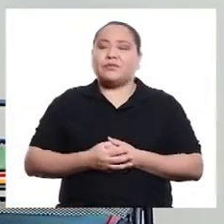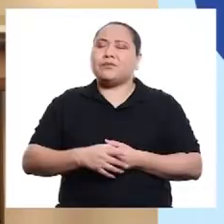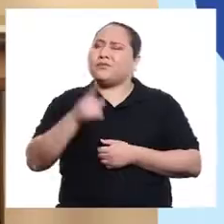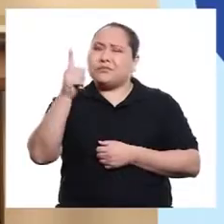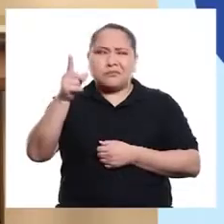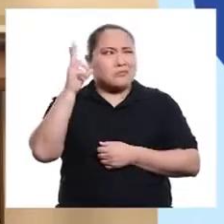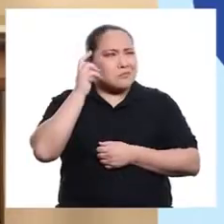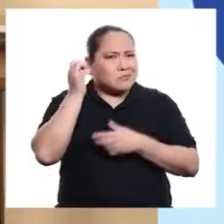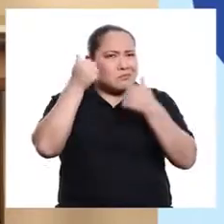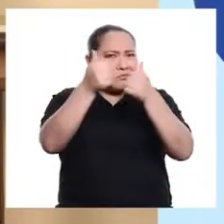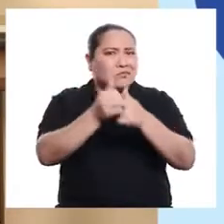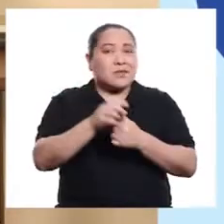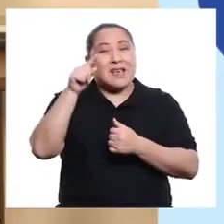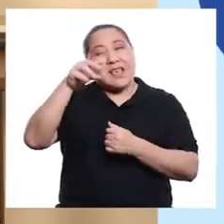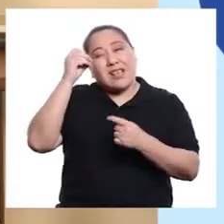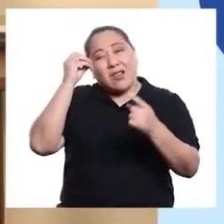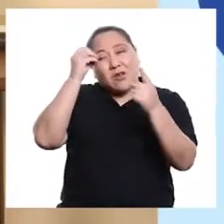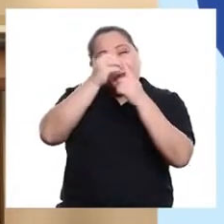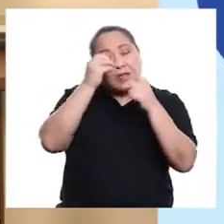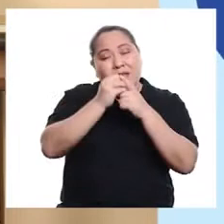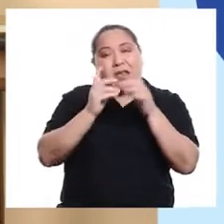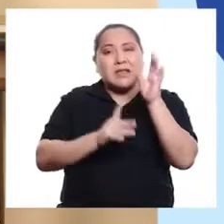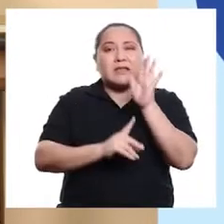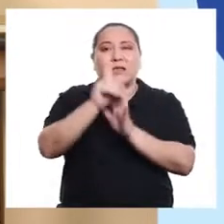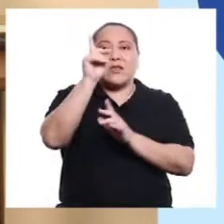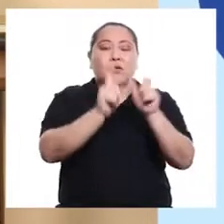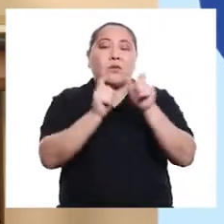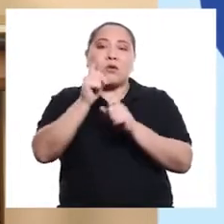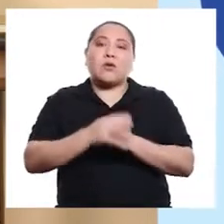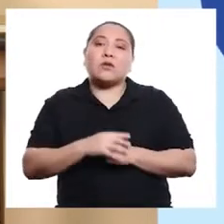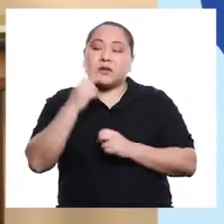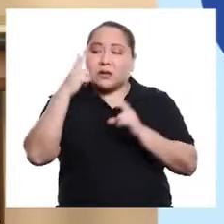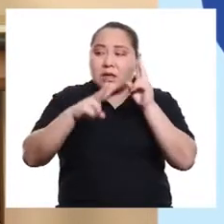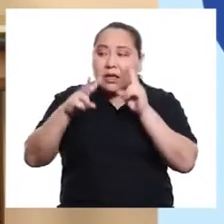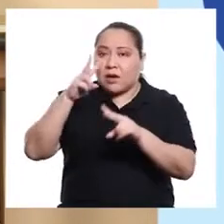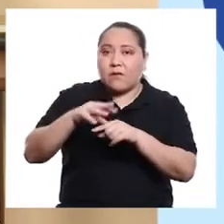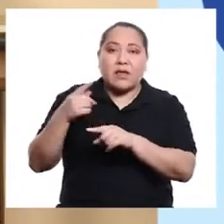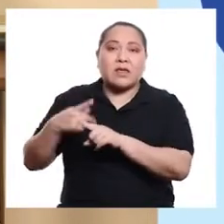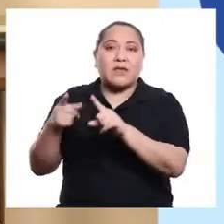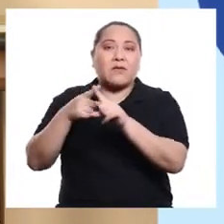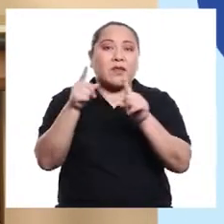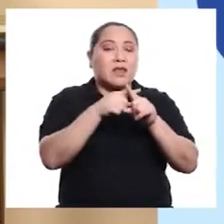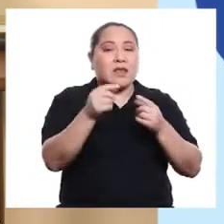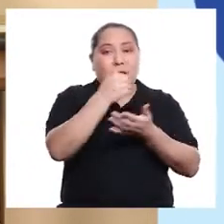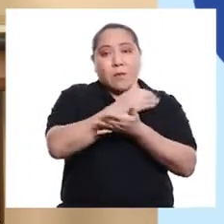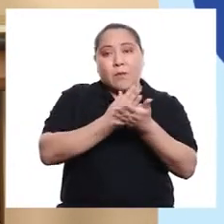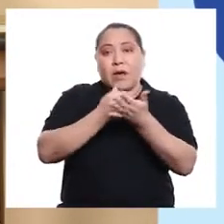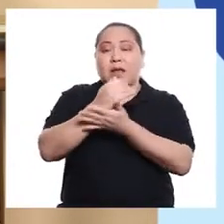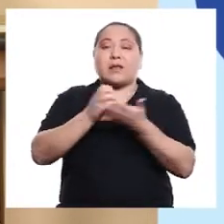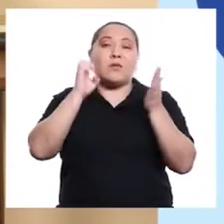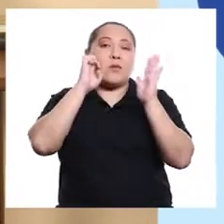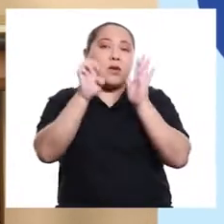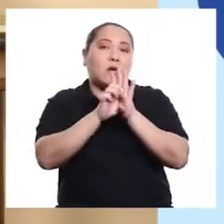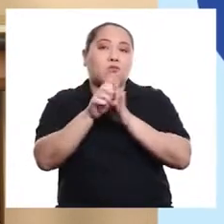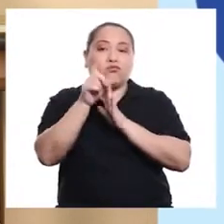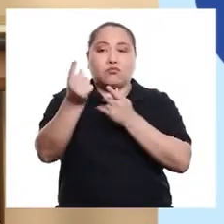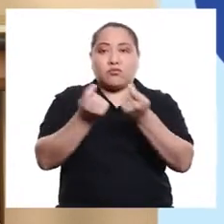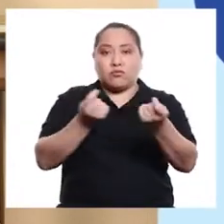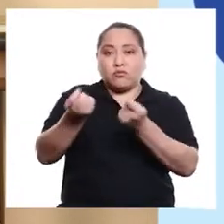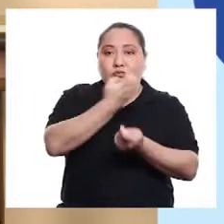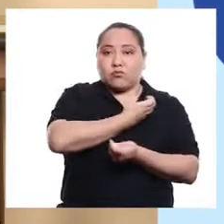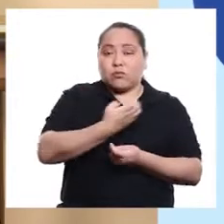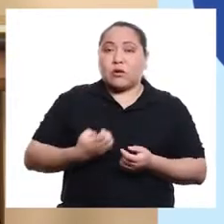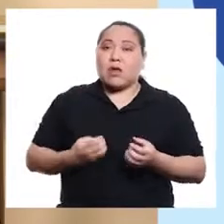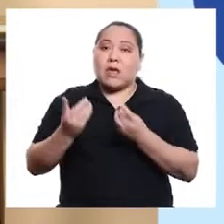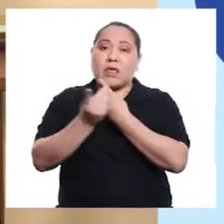bien. El enfoque de desarrollo humano debe estar presente en las distintas áreas, como la gobernabilidad